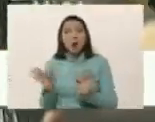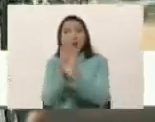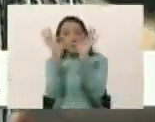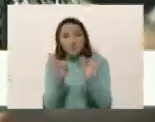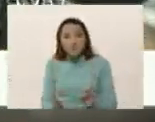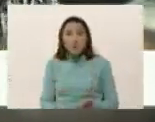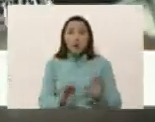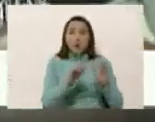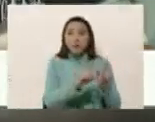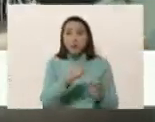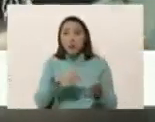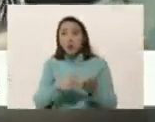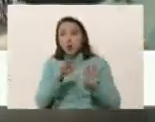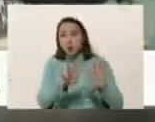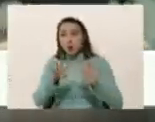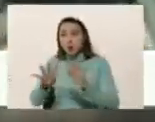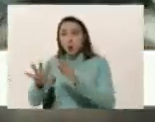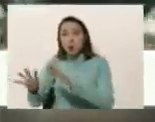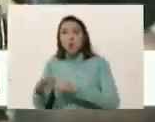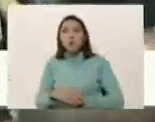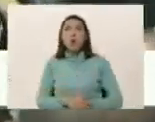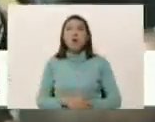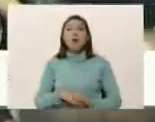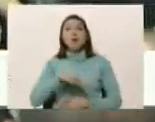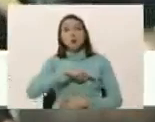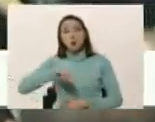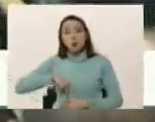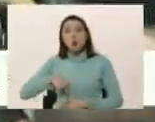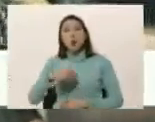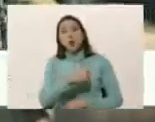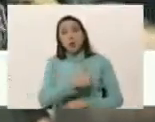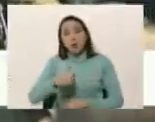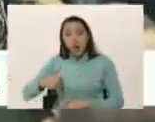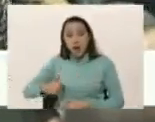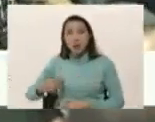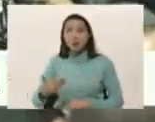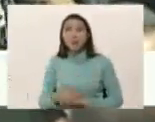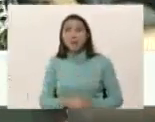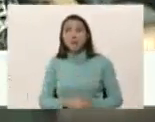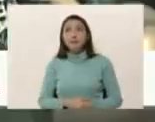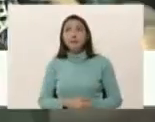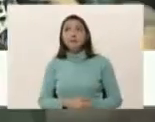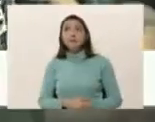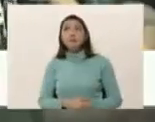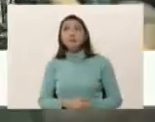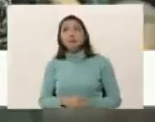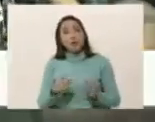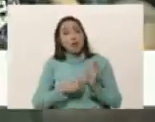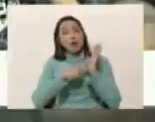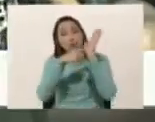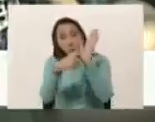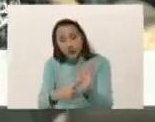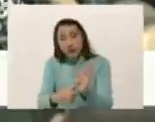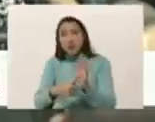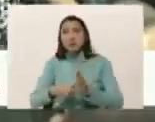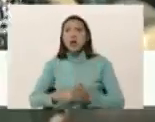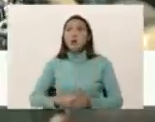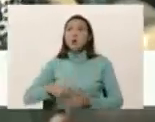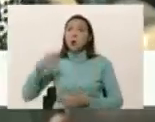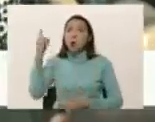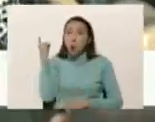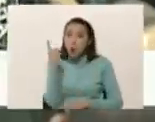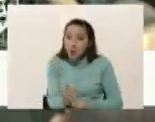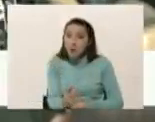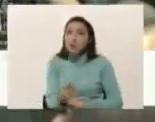sólo queremos mandatar para que esto no sea sencillamente una discrecionalidad sin un cumplimiento de